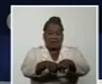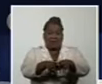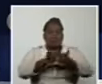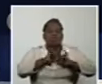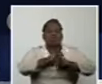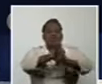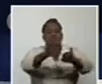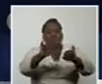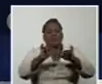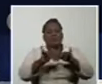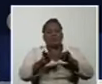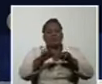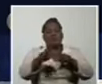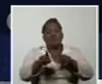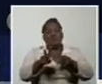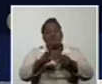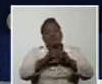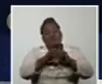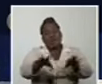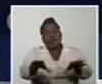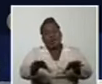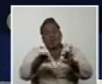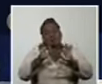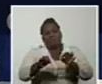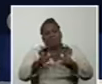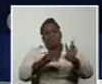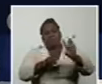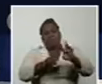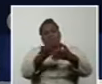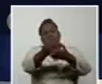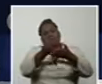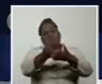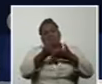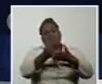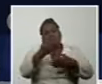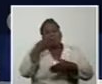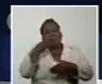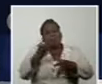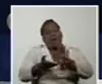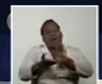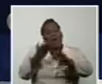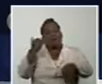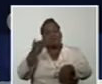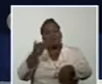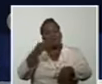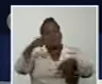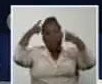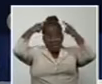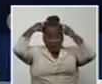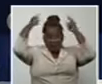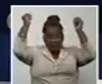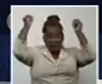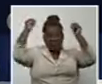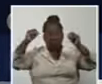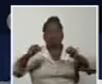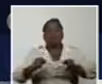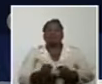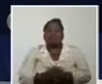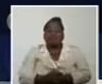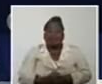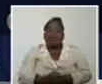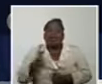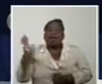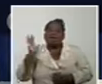con esta pandemia en todo momento, pues vimos el alta de la enfermera que vino